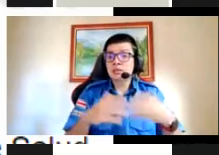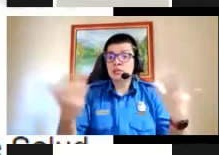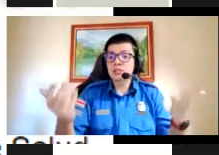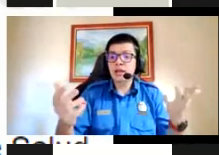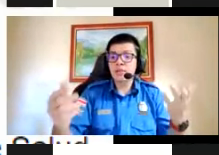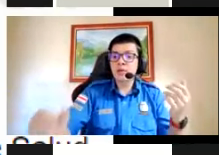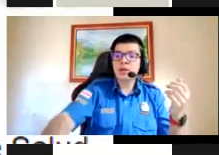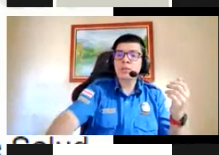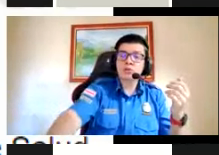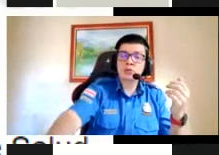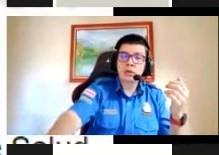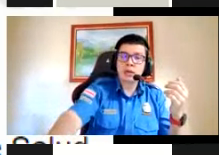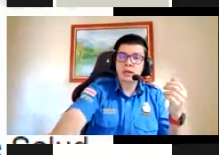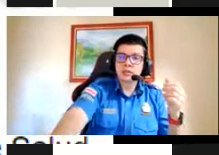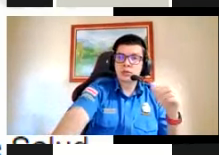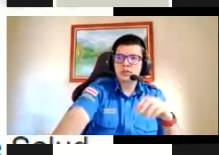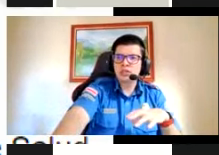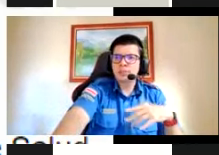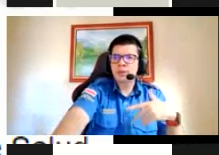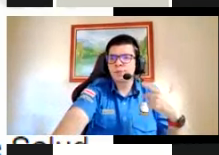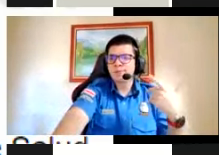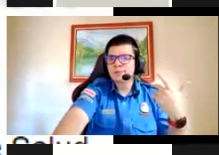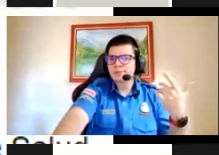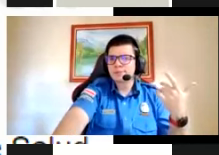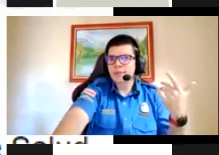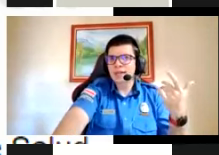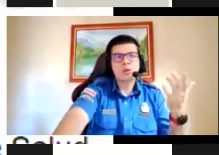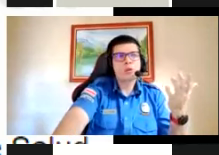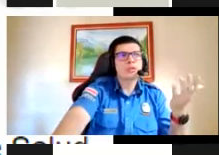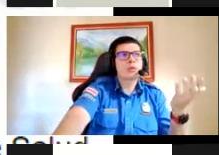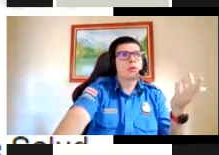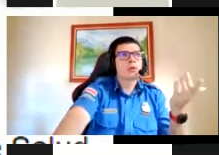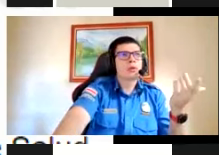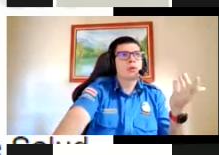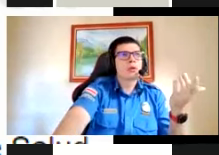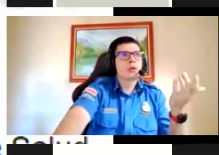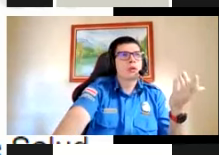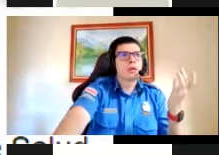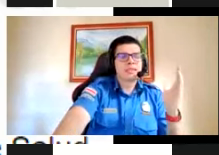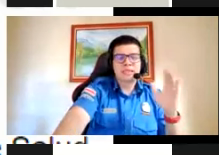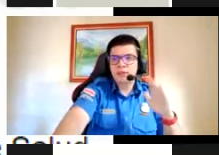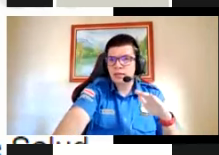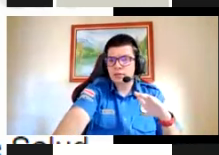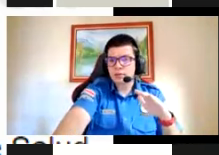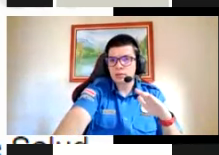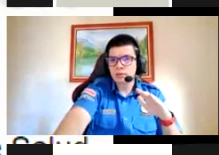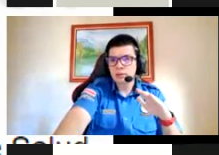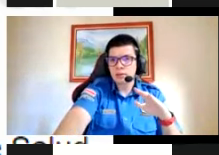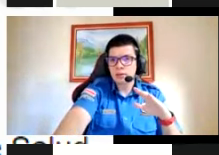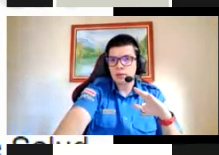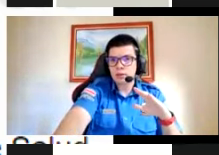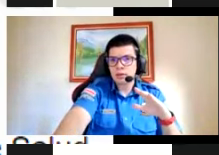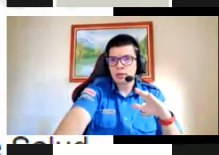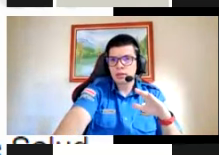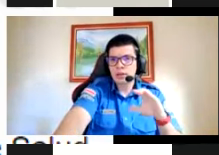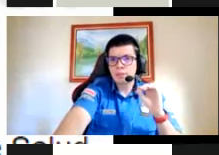Entonces eso llega a mejorar mucho las condiciones, pero a todo esto está bien.